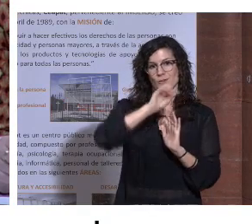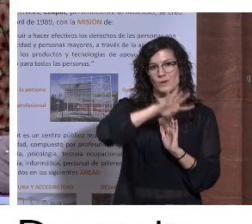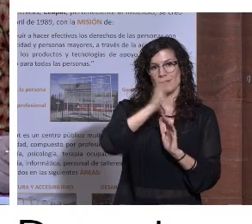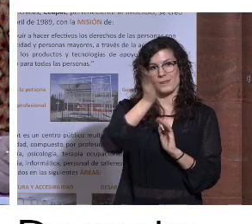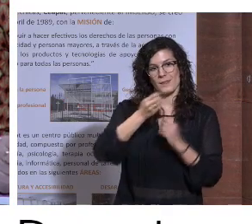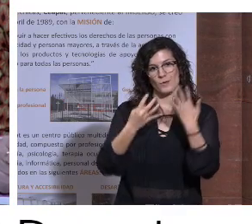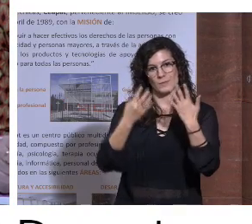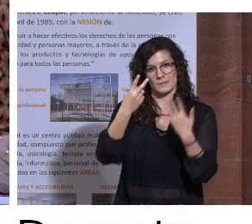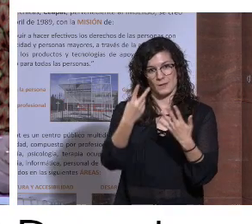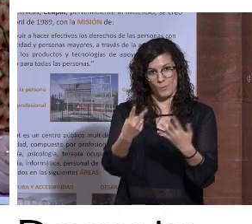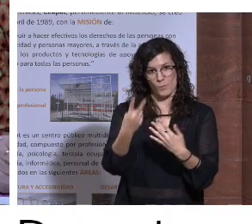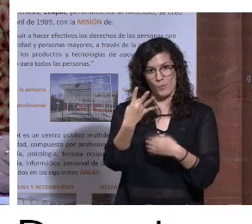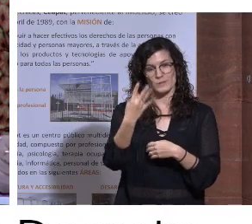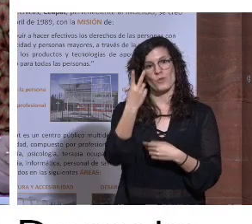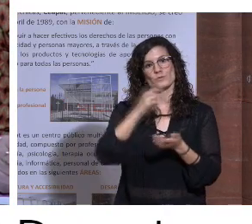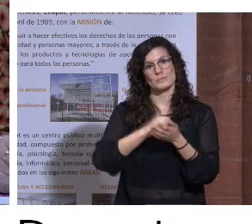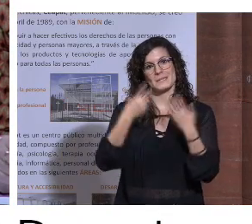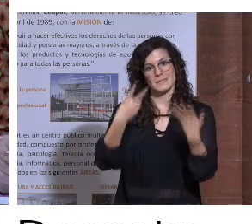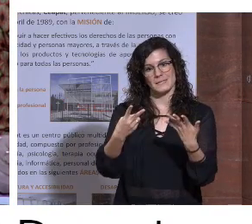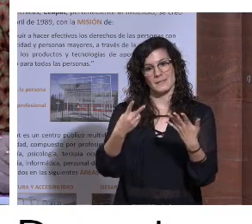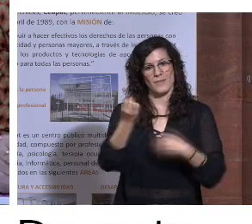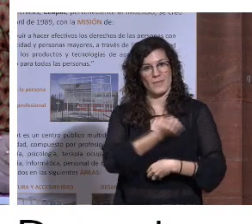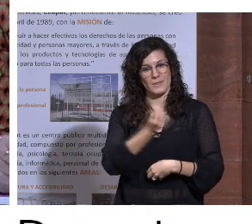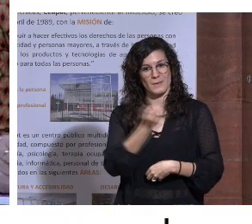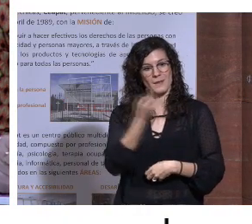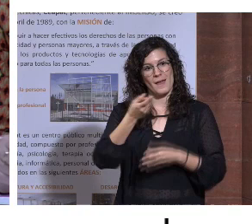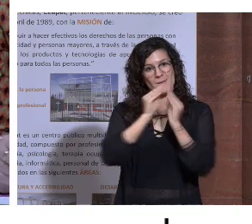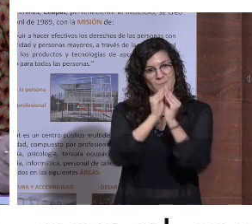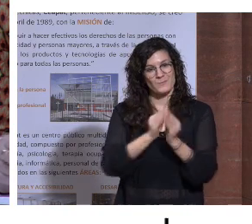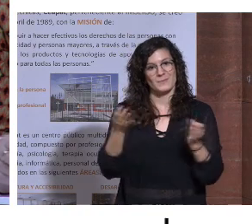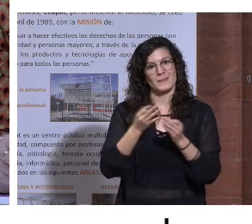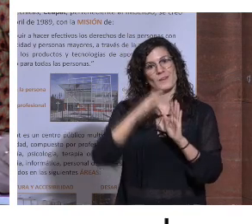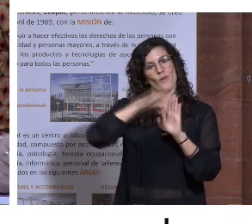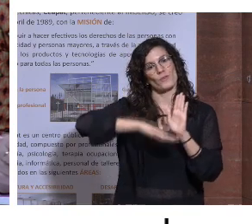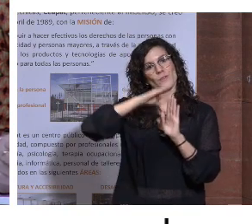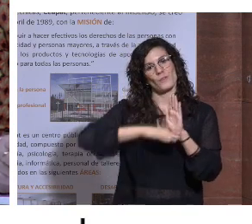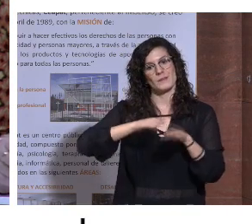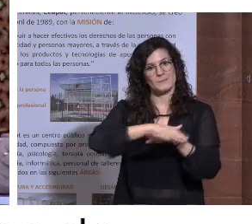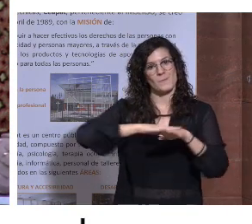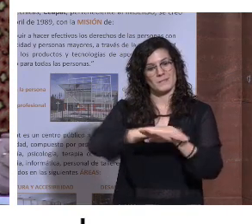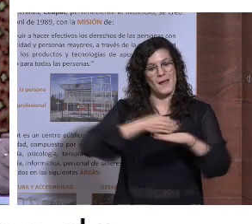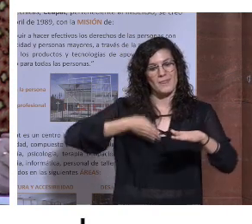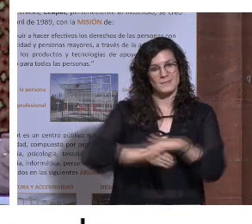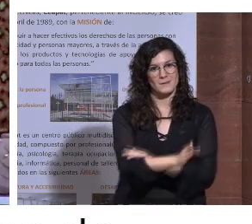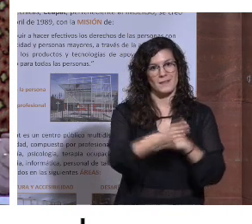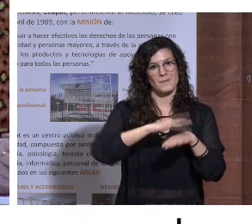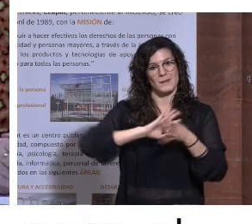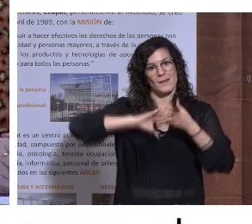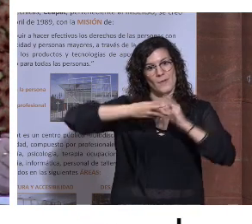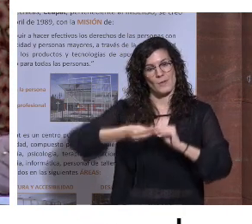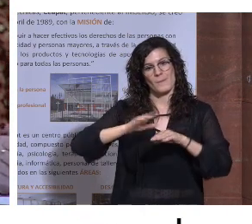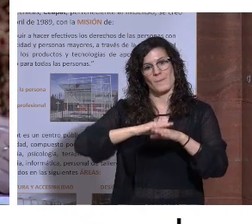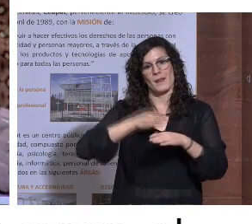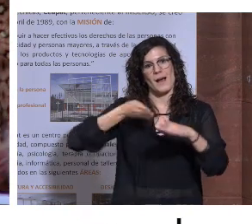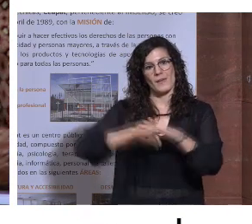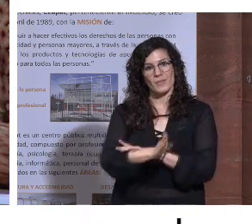1544/2007 de 23 de noviembre, por el que se regulan las condiciones básicas de accesibilidad y no discriminación para el acceso y utilización de los